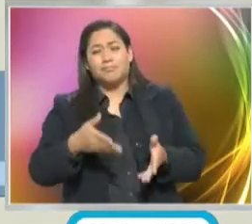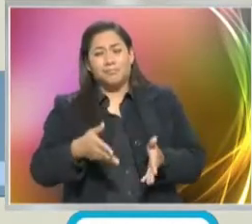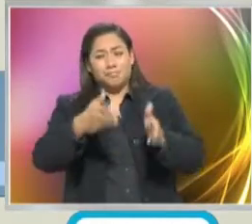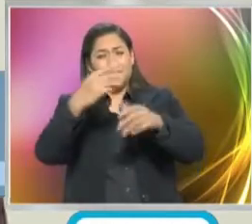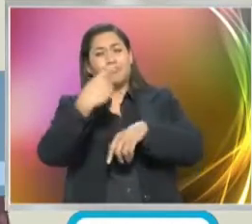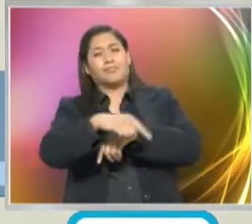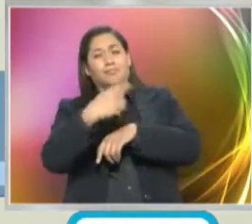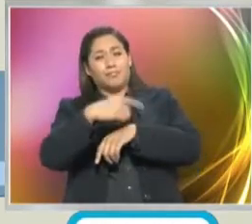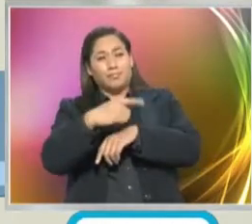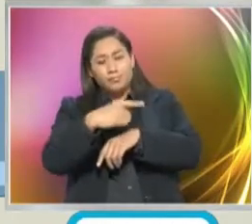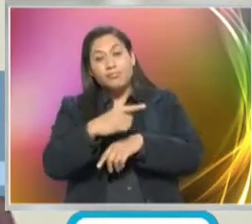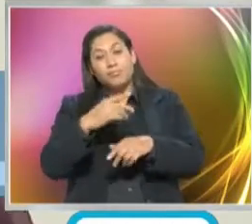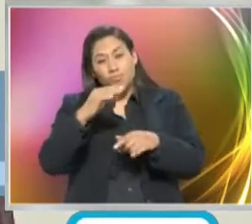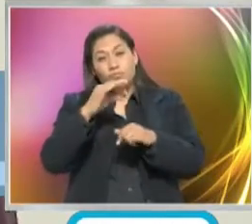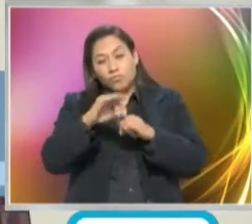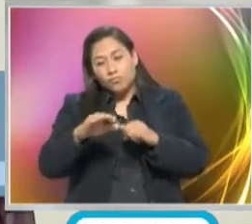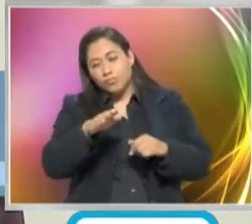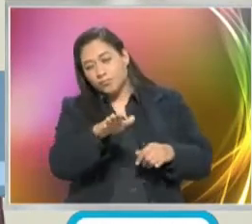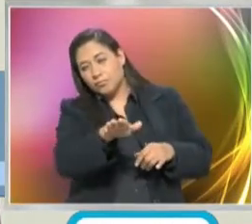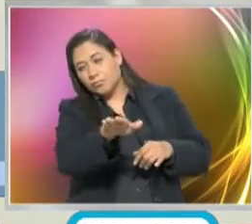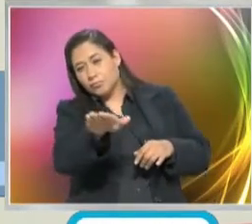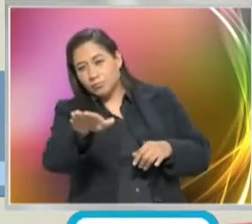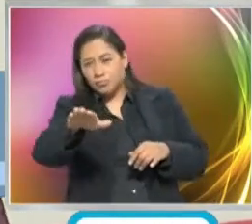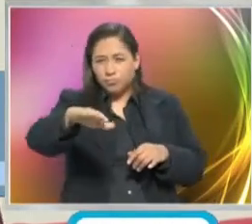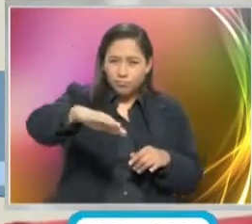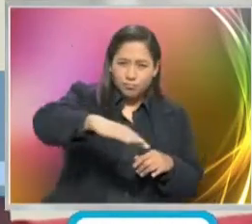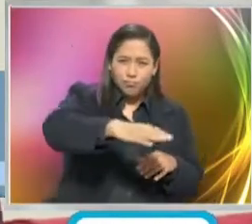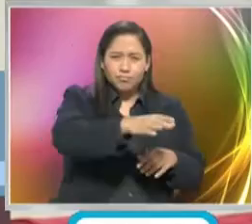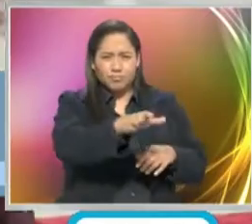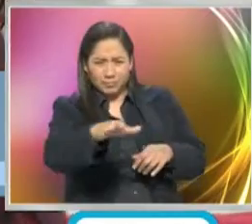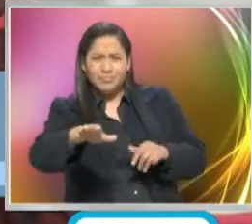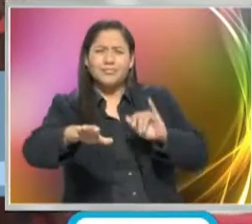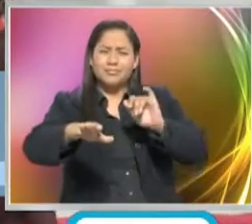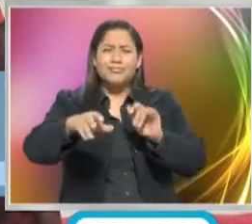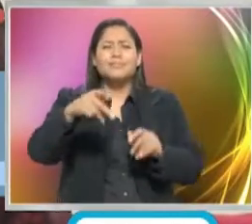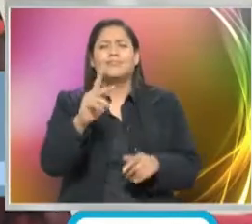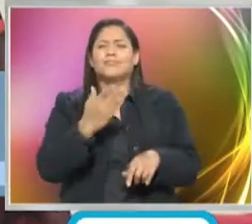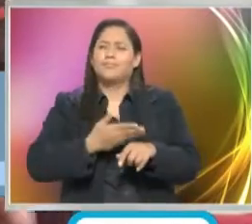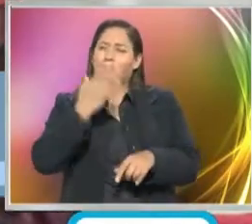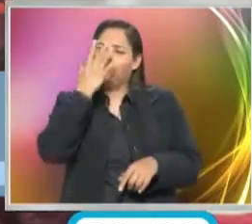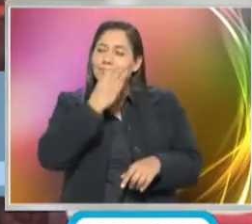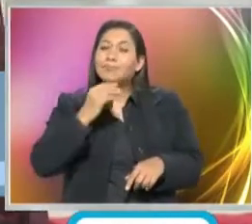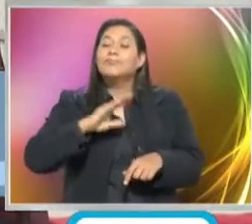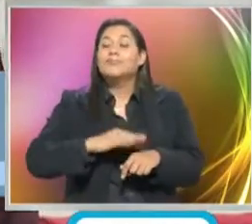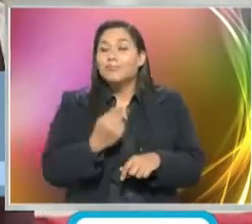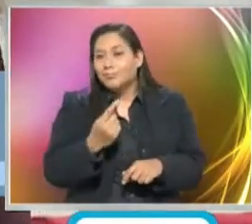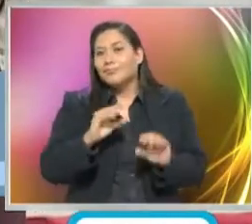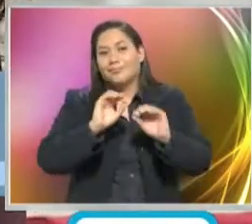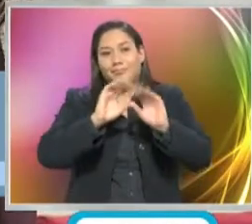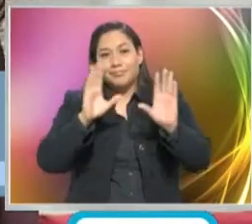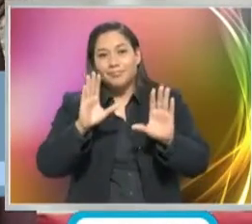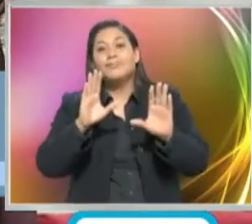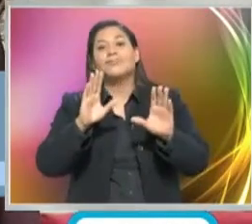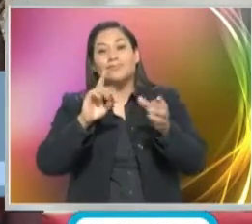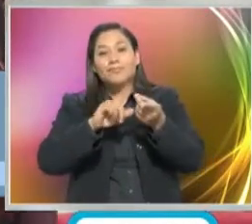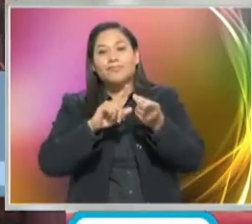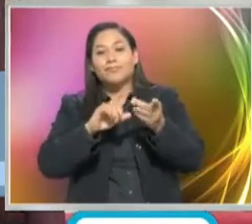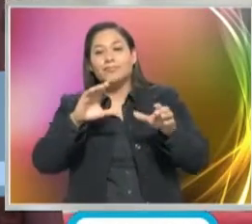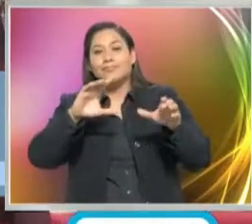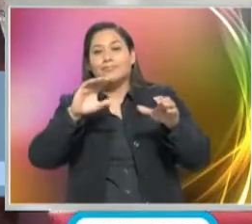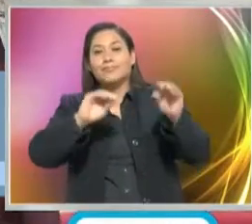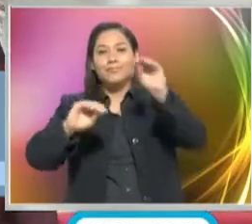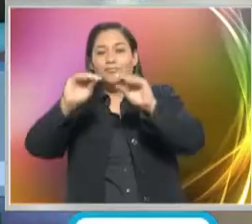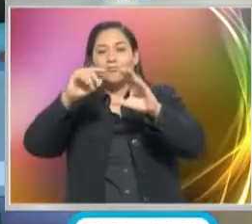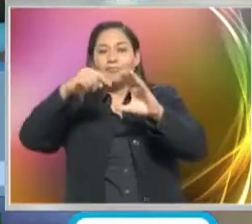todo en la última parte, sí está, ahora sí que con mucha curva. Así es. Pero muy bonita porque efectivamente está encima de una colina y tienes